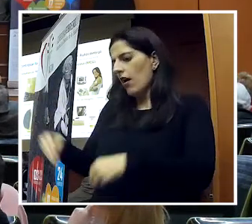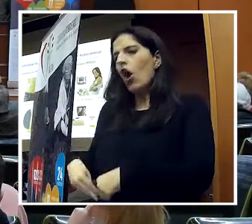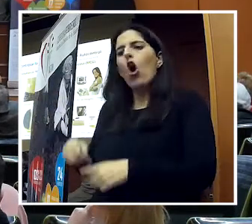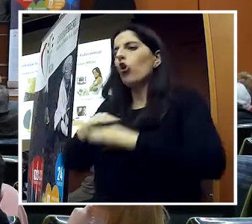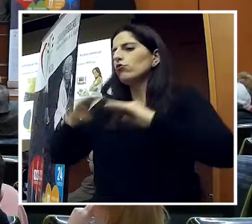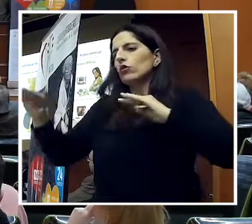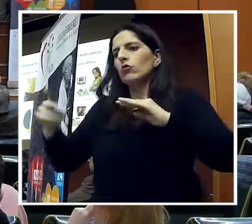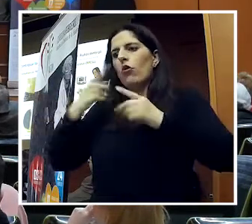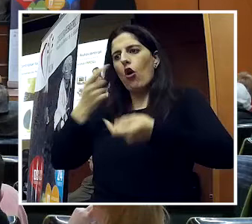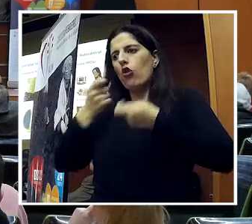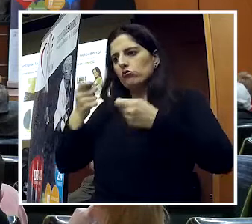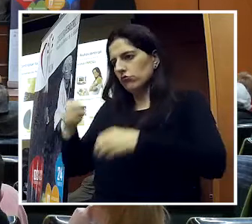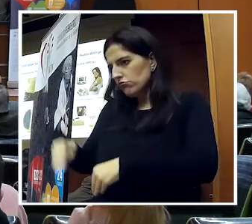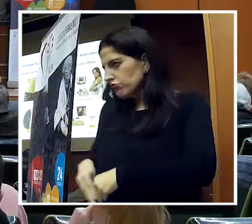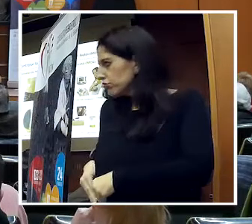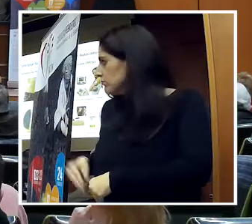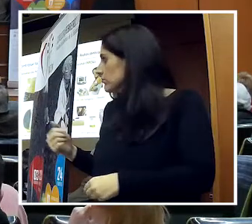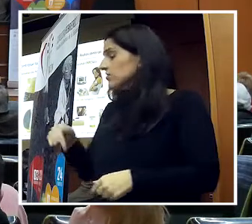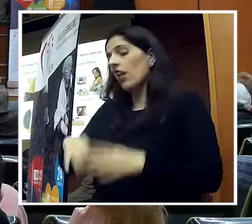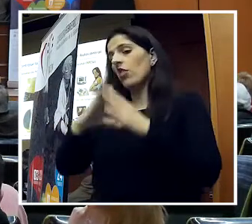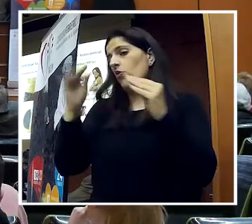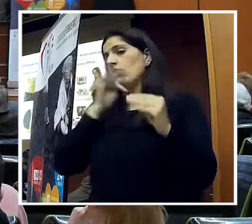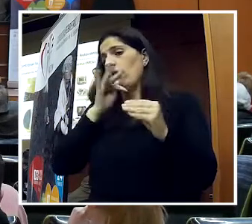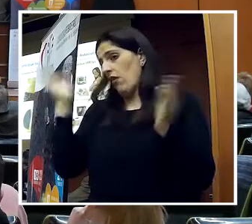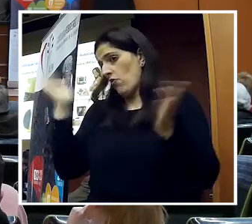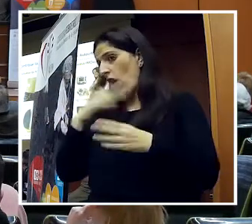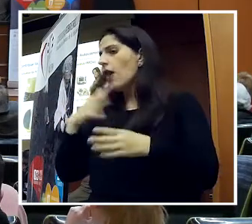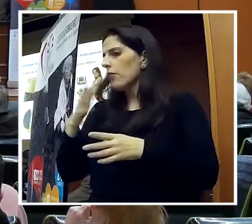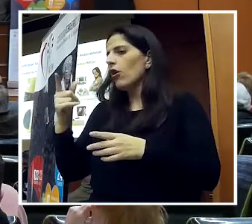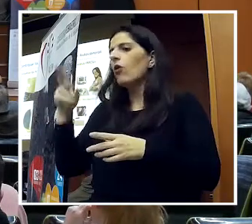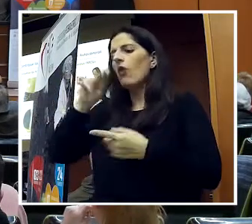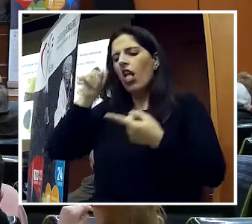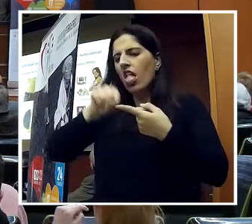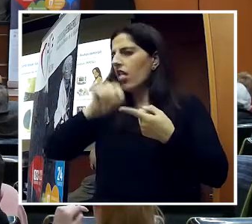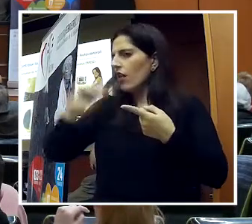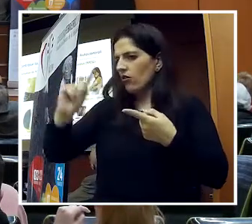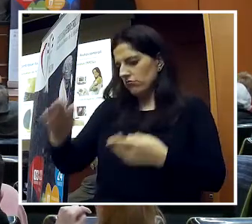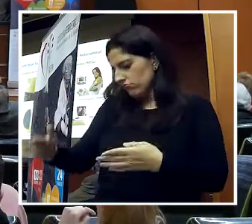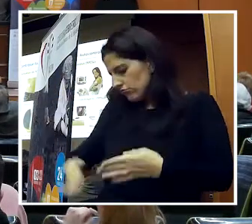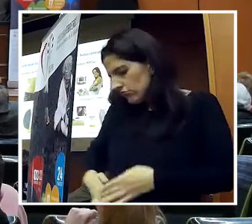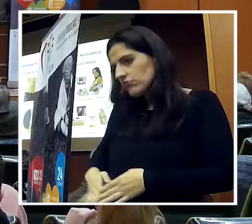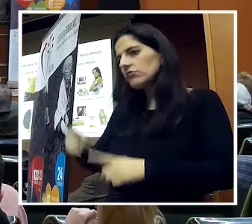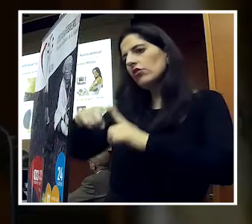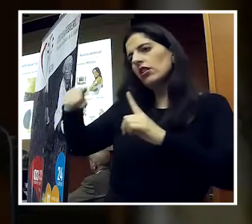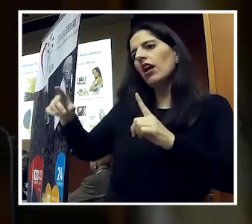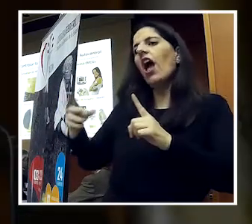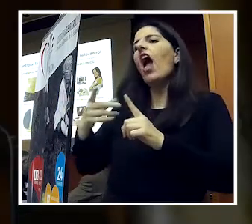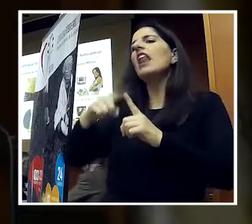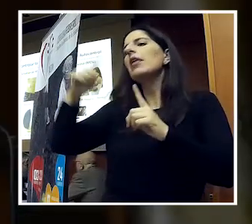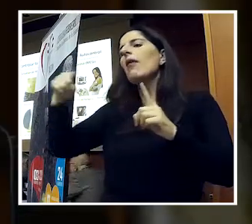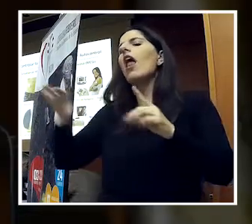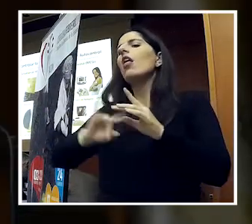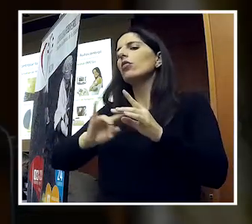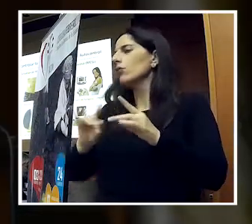es accesible en algunas comunidades, la nuestra aún no, pero que evitan el pinchazo en el dedo para controlar los niveles de azúcar, ¿no? Desde